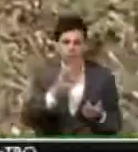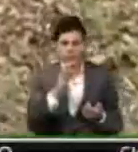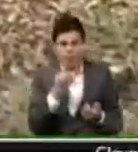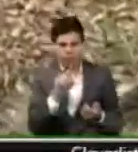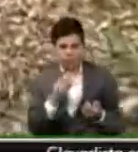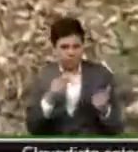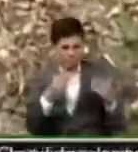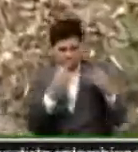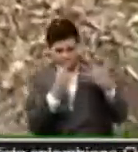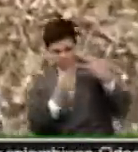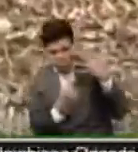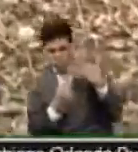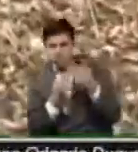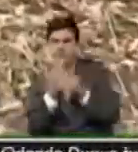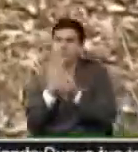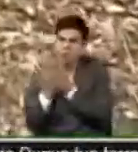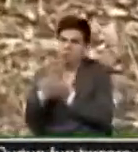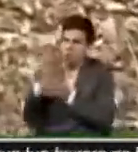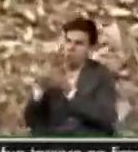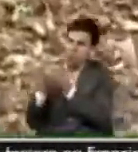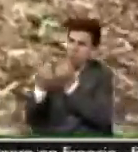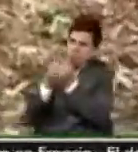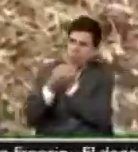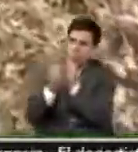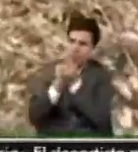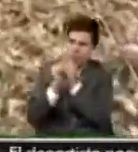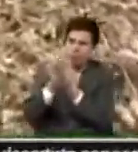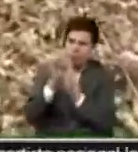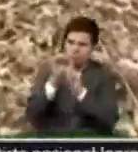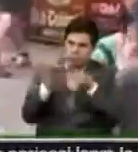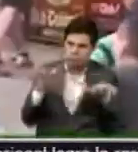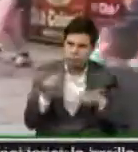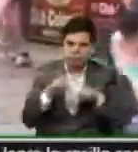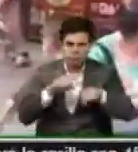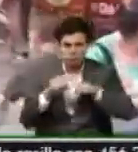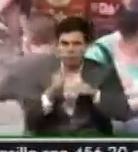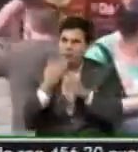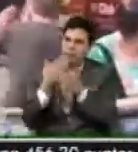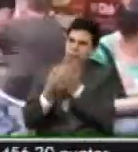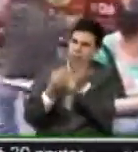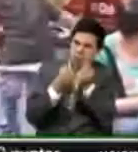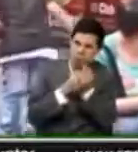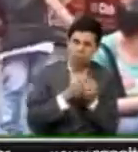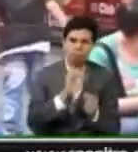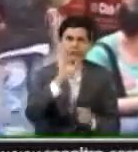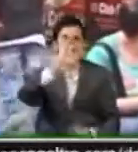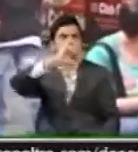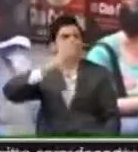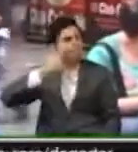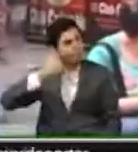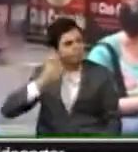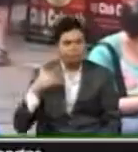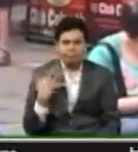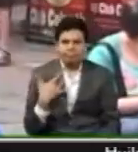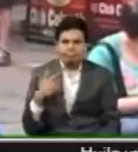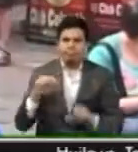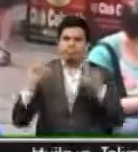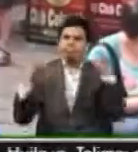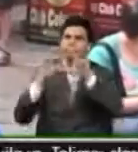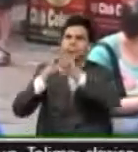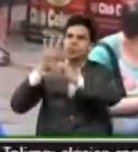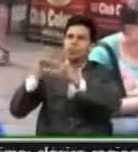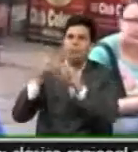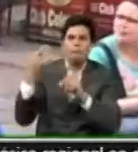agradecieron al Canal tro por apoyar esta disciplina en la región me parece espectacular me parece que es un canal que siempre ha estado con